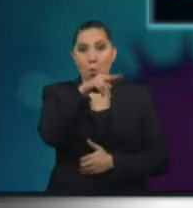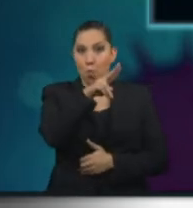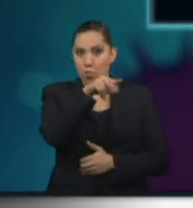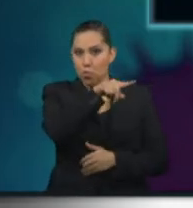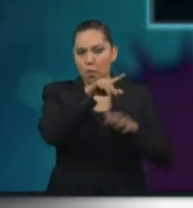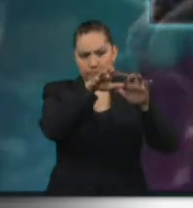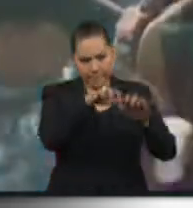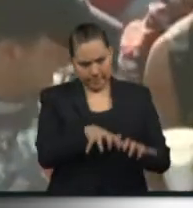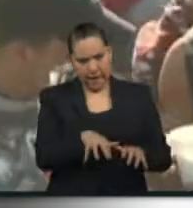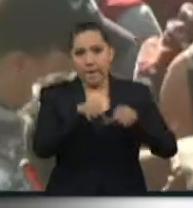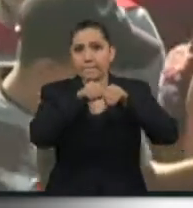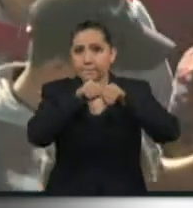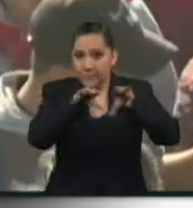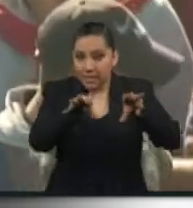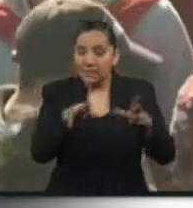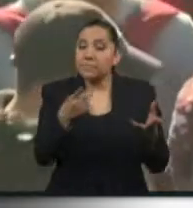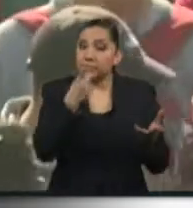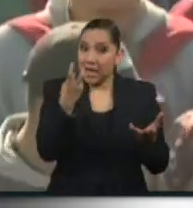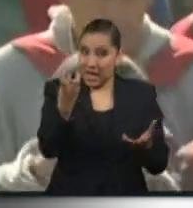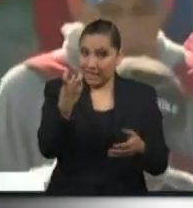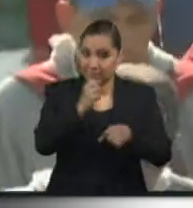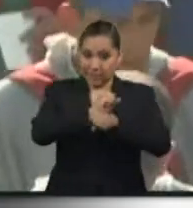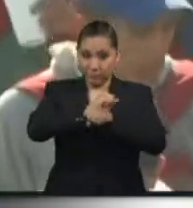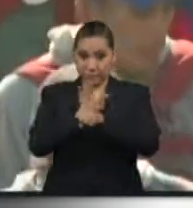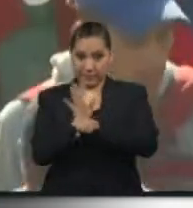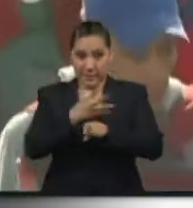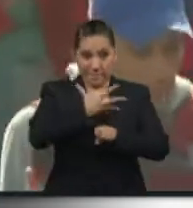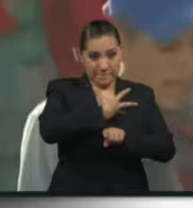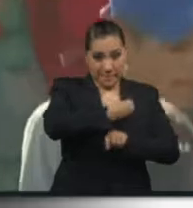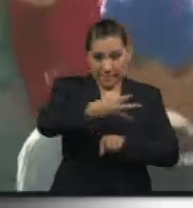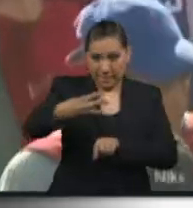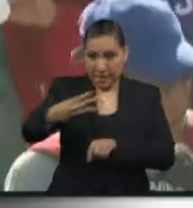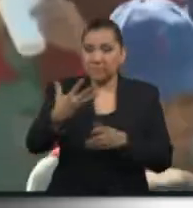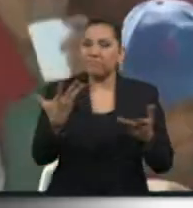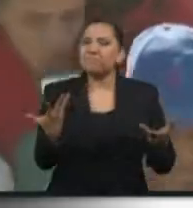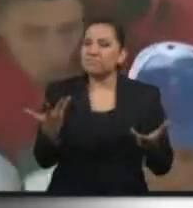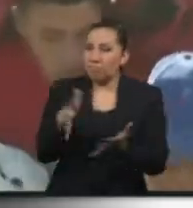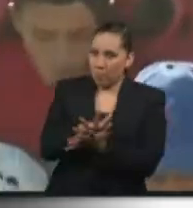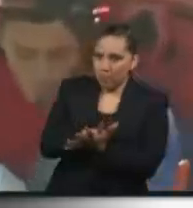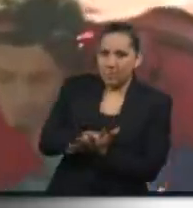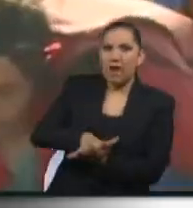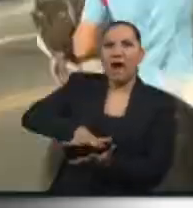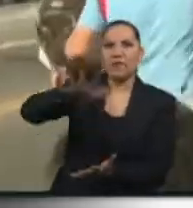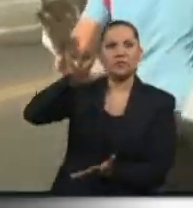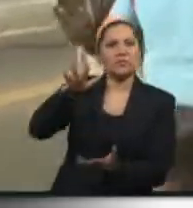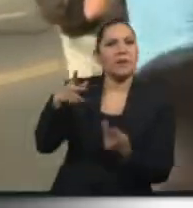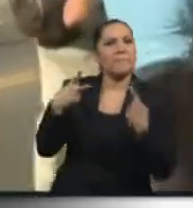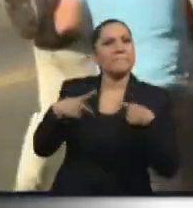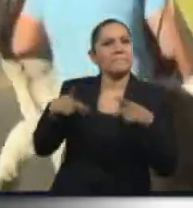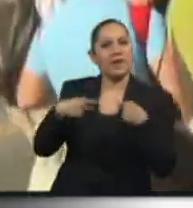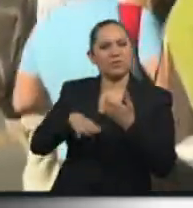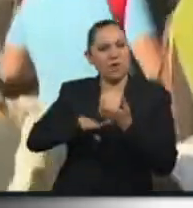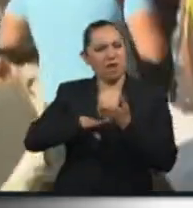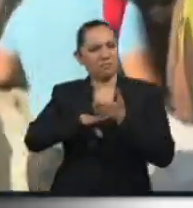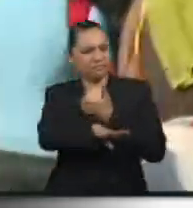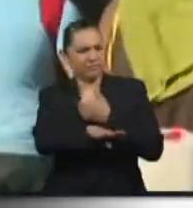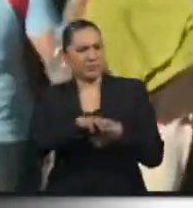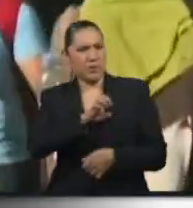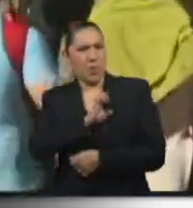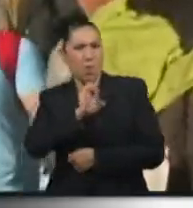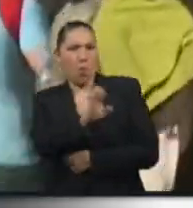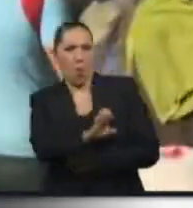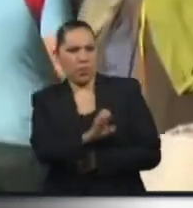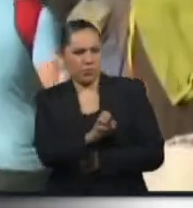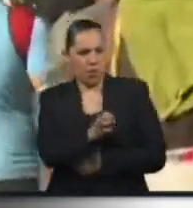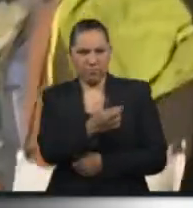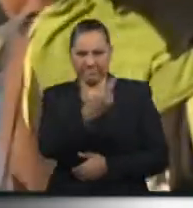ha intensificado la xenofobia, también el odio y la exclusión en contra de grupos minoritarios. La ONU señala